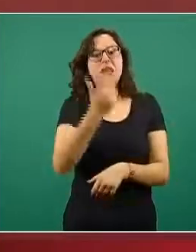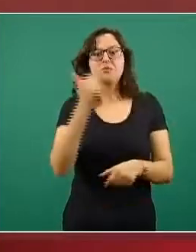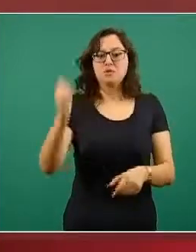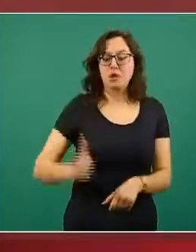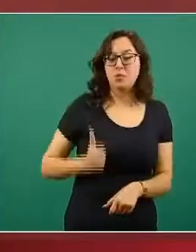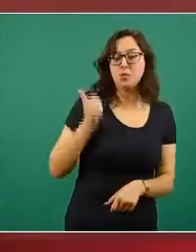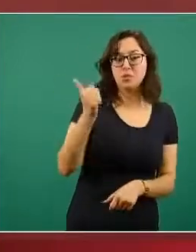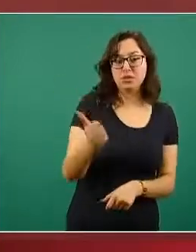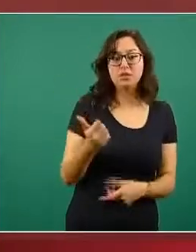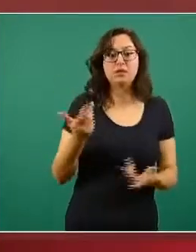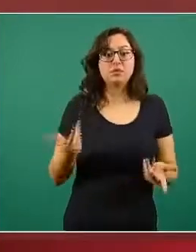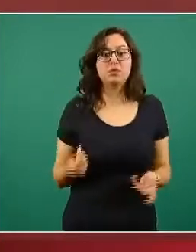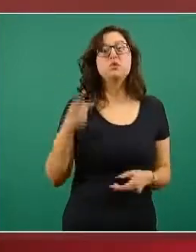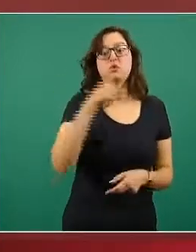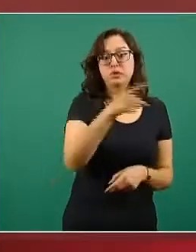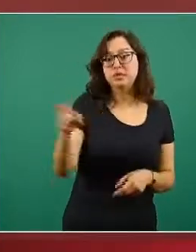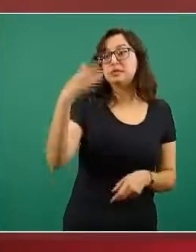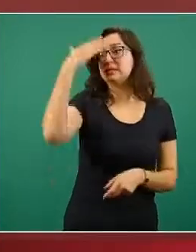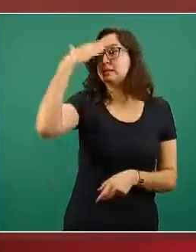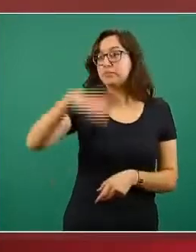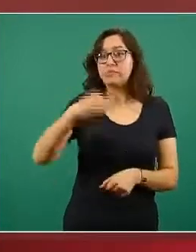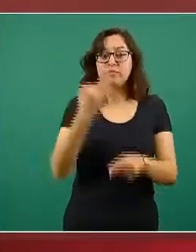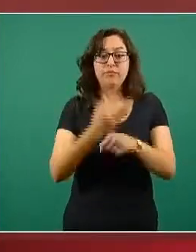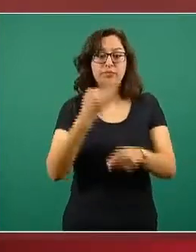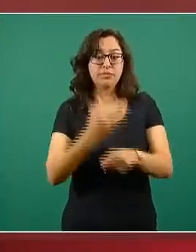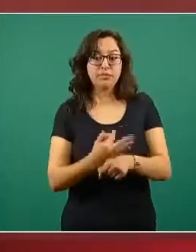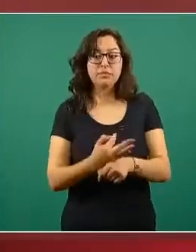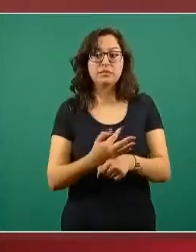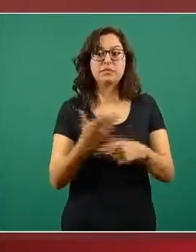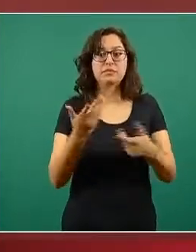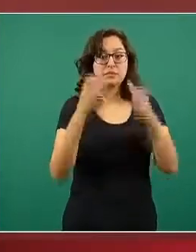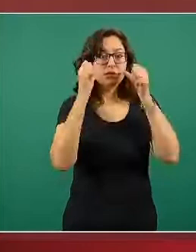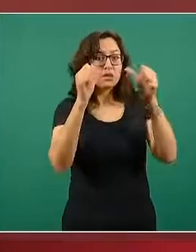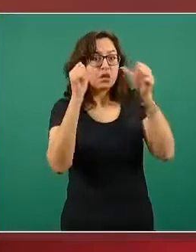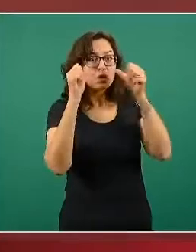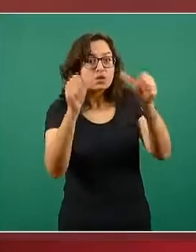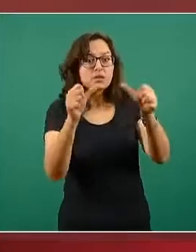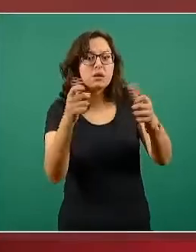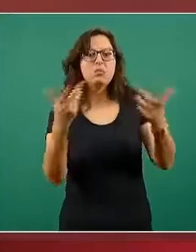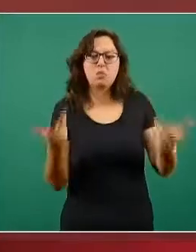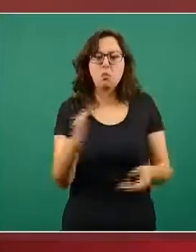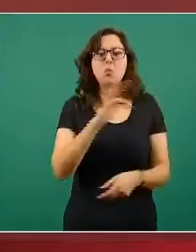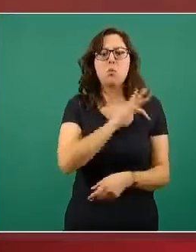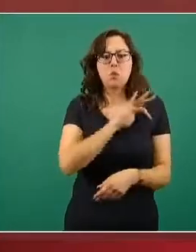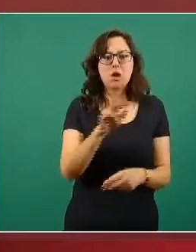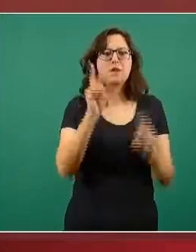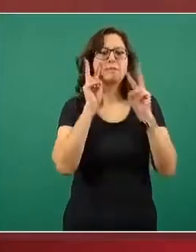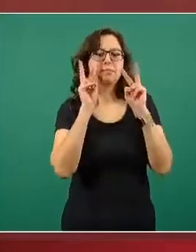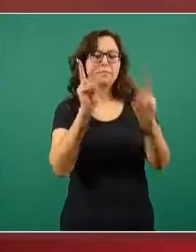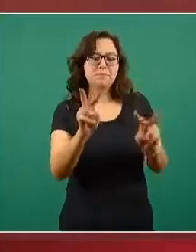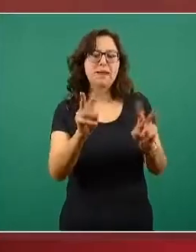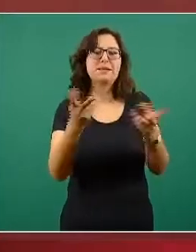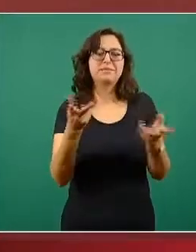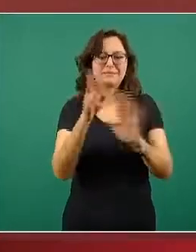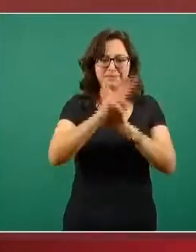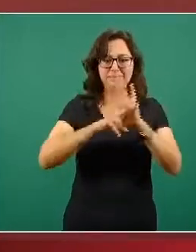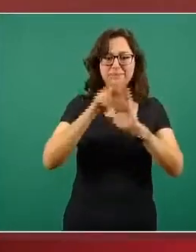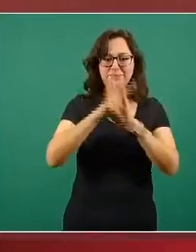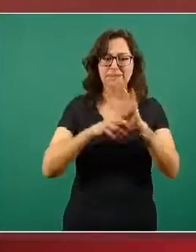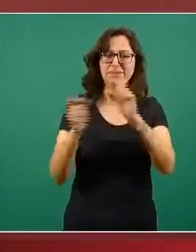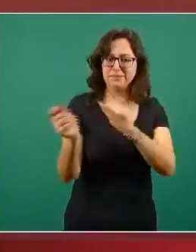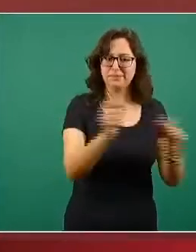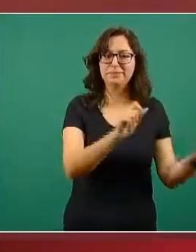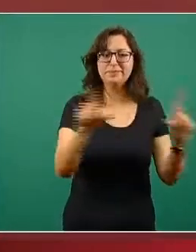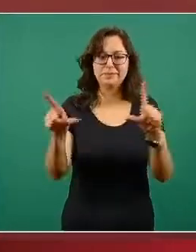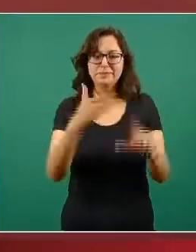los que visualizan esta conferencia de prensa COVID que pudieran tener la oportunidad de verlo de manera directa a través de este